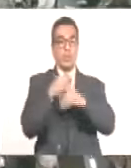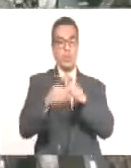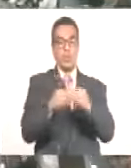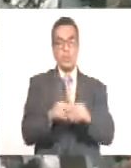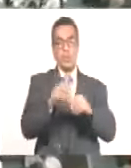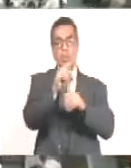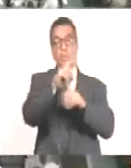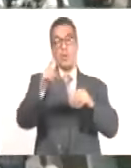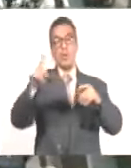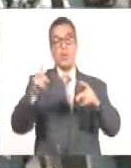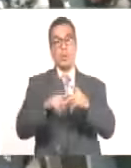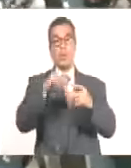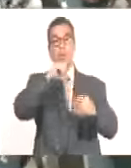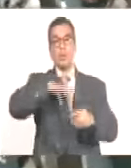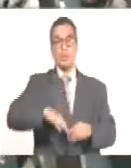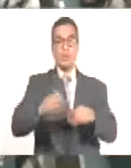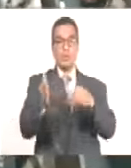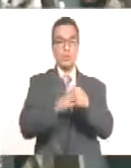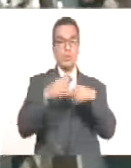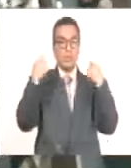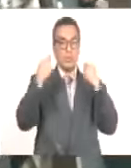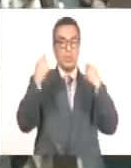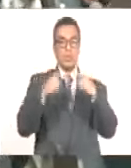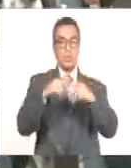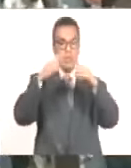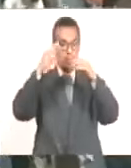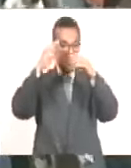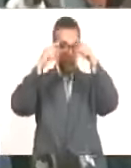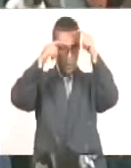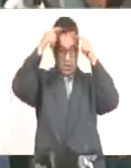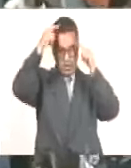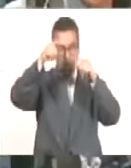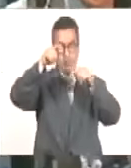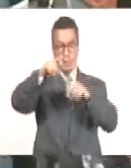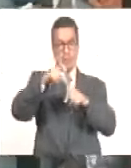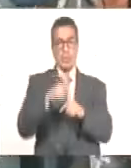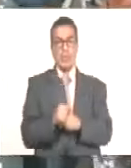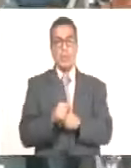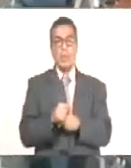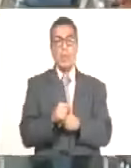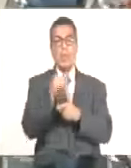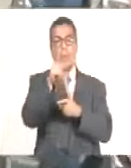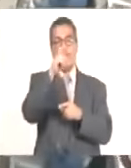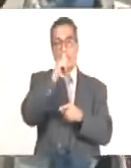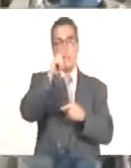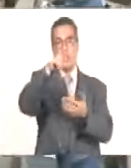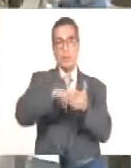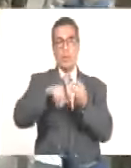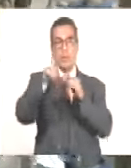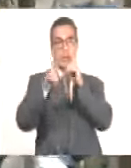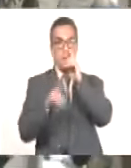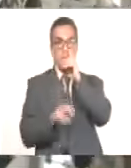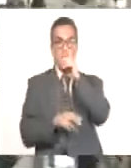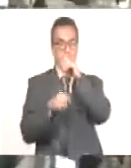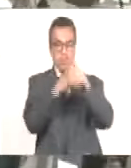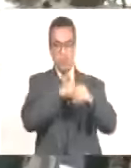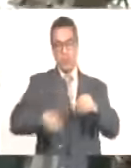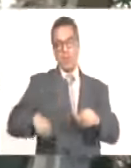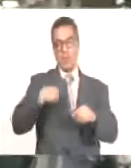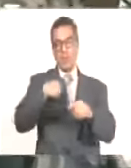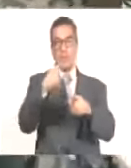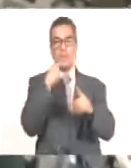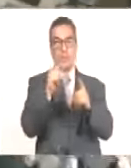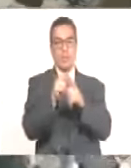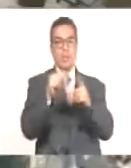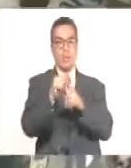el 11º aniversario del histórico cierre de campaña del comandante eterno Hugo Rafael Chávez Frías en el año 2012. El presidente otorgó el